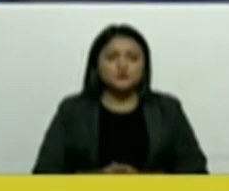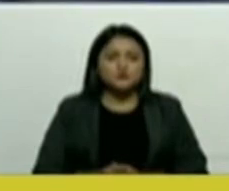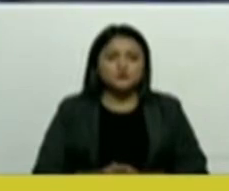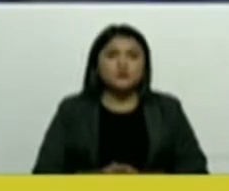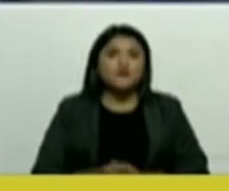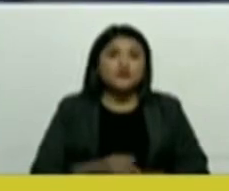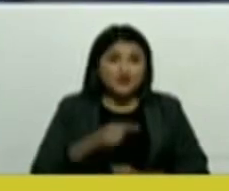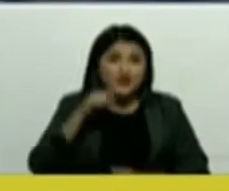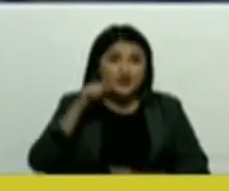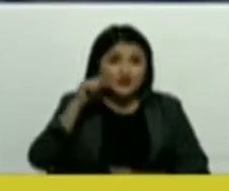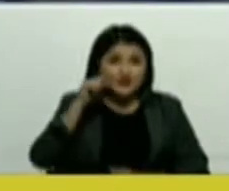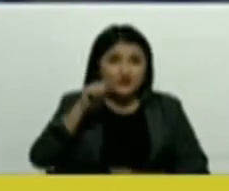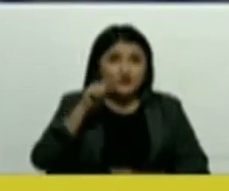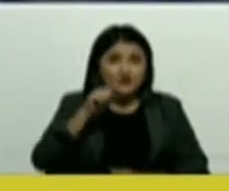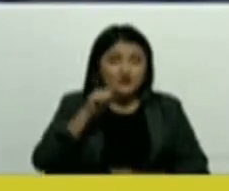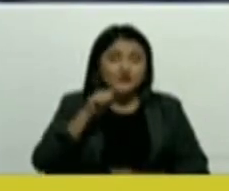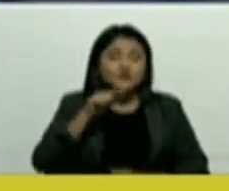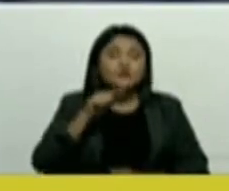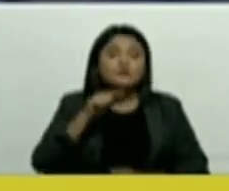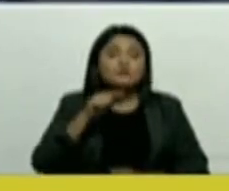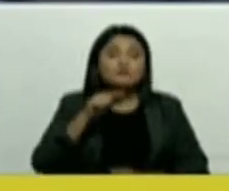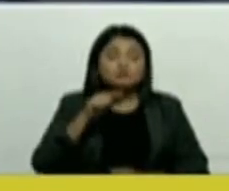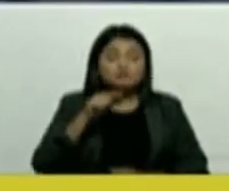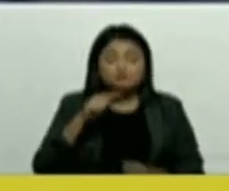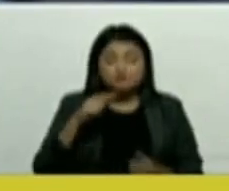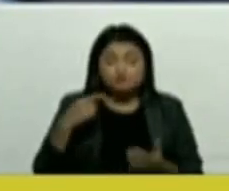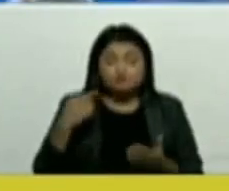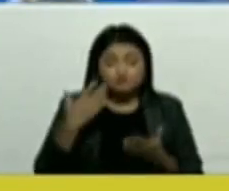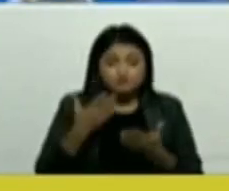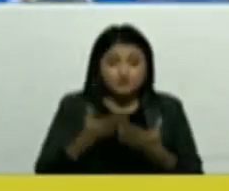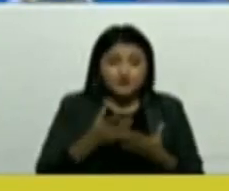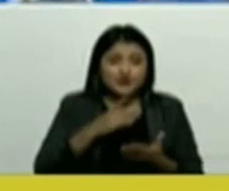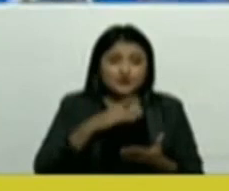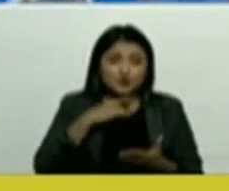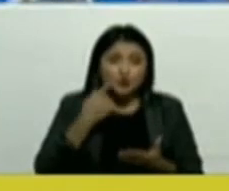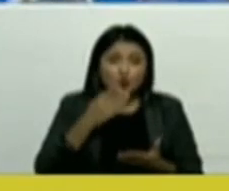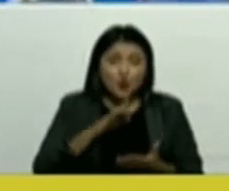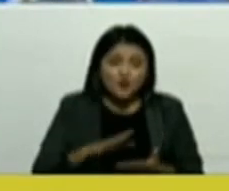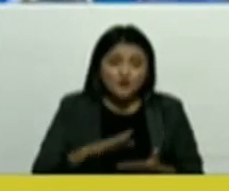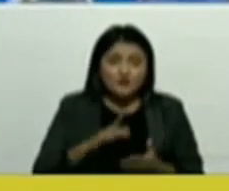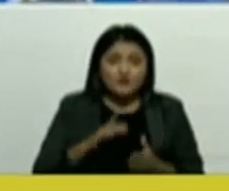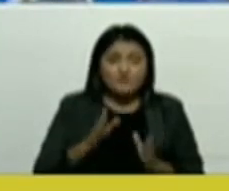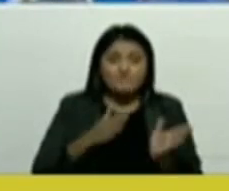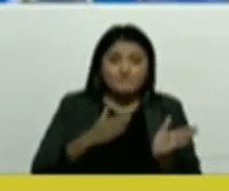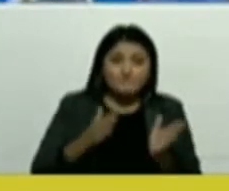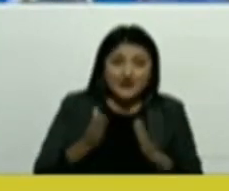2013. Desde ese momento hasta su muerte en marzo de